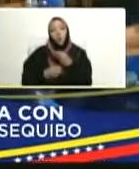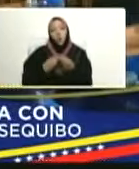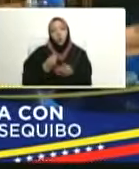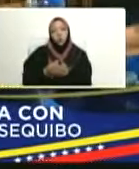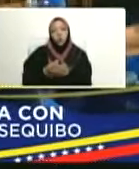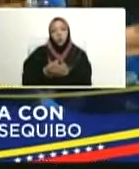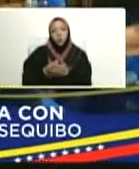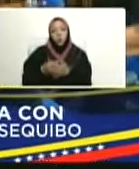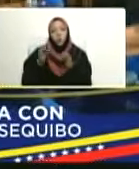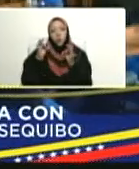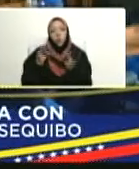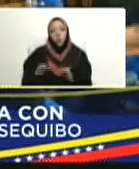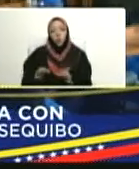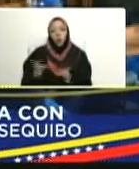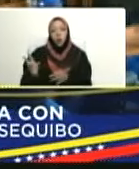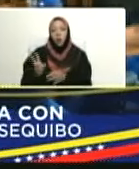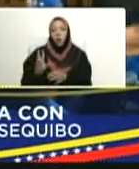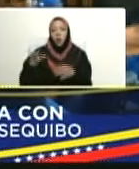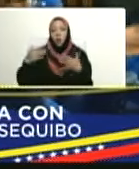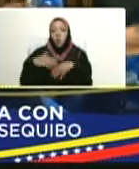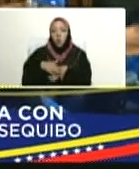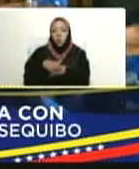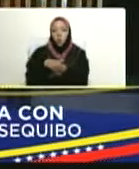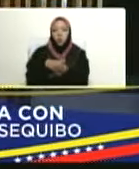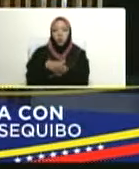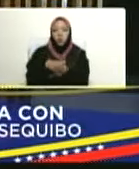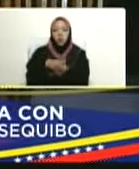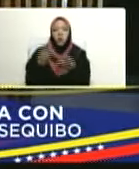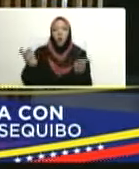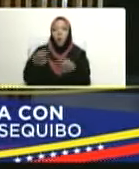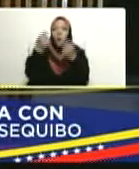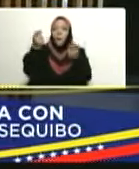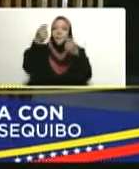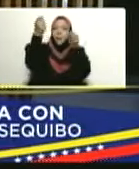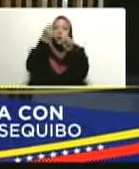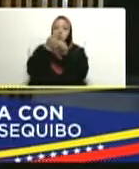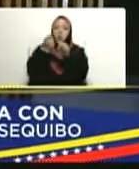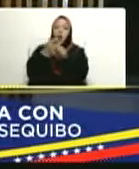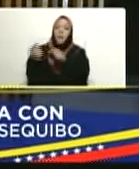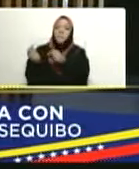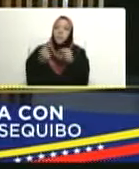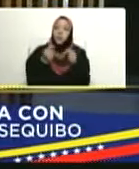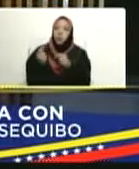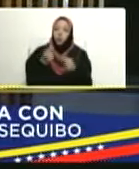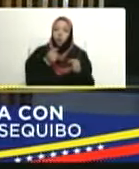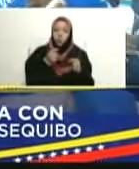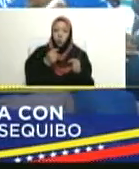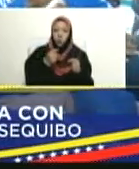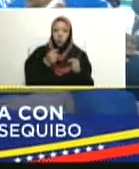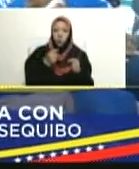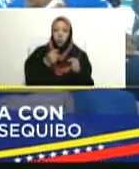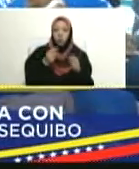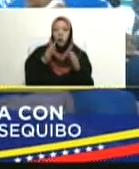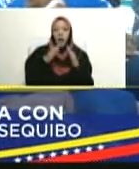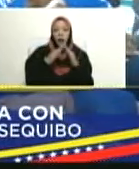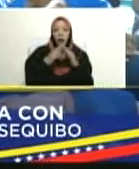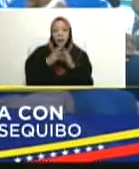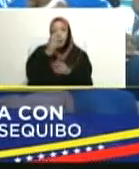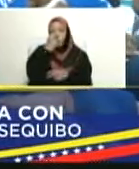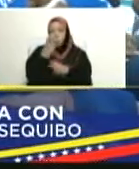conformando el comité, el comando de campaña para ir casa por